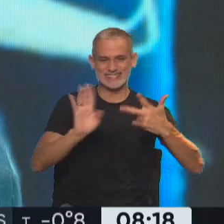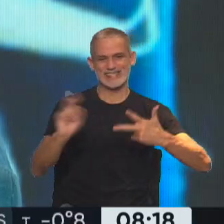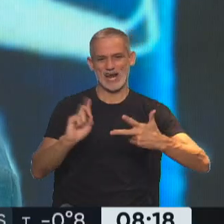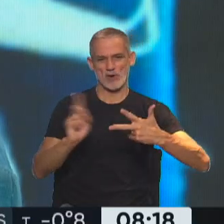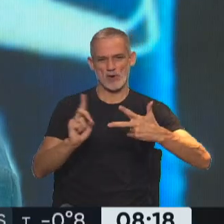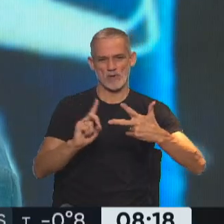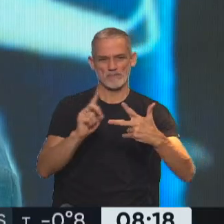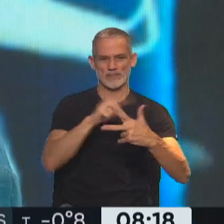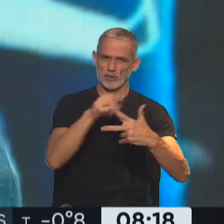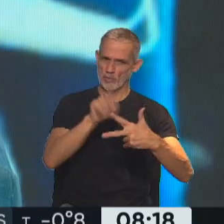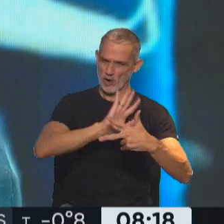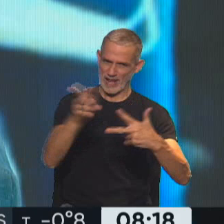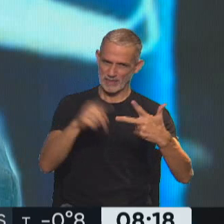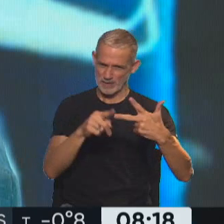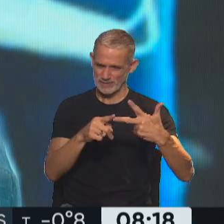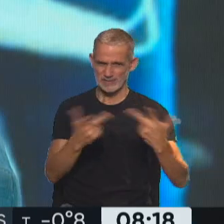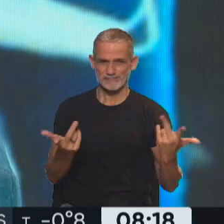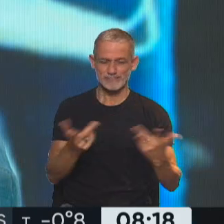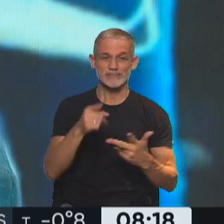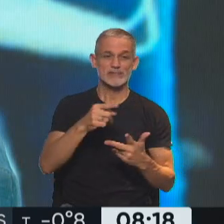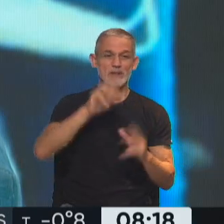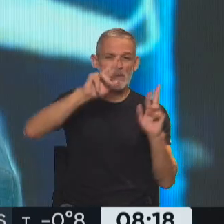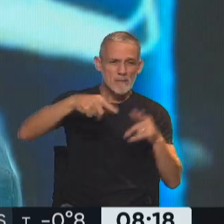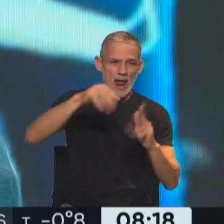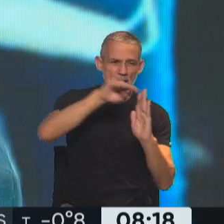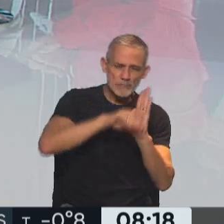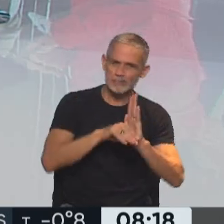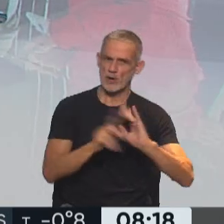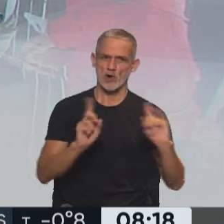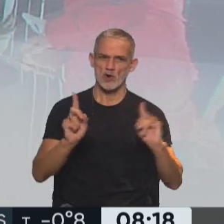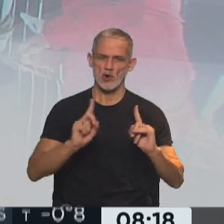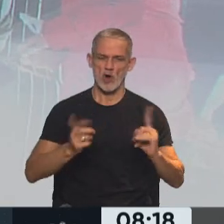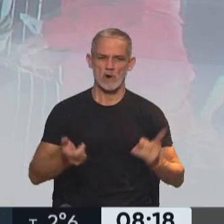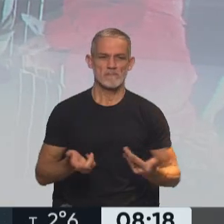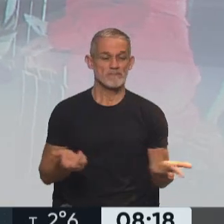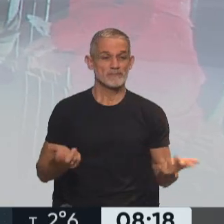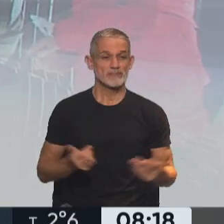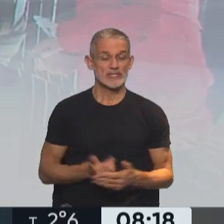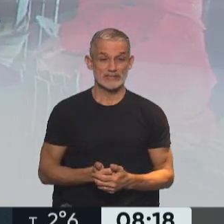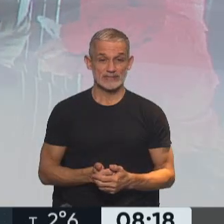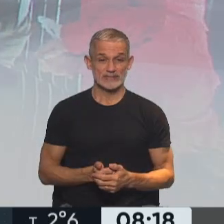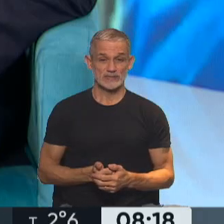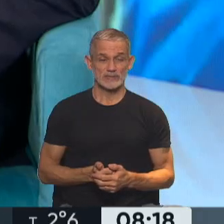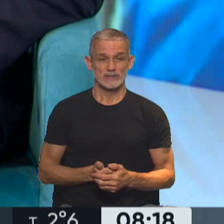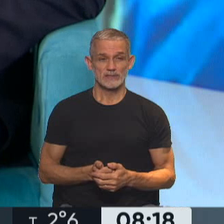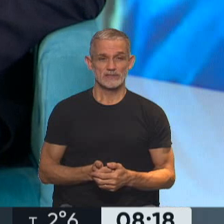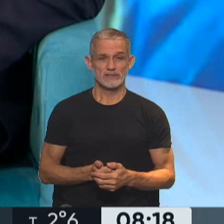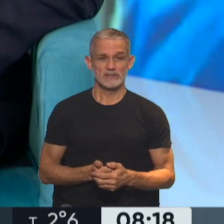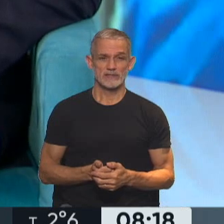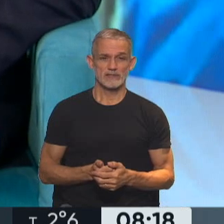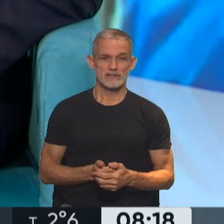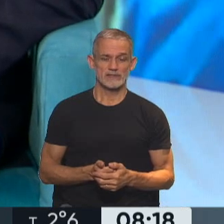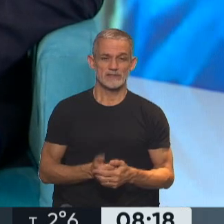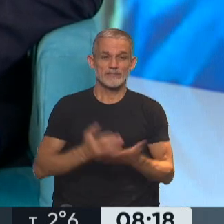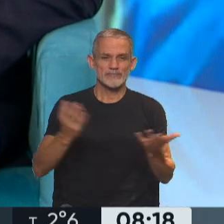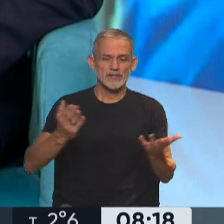en el plan actual de vacunación. Es A ver, sin probable o temor posible que vaya a surgir. Claro. Ya se nos acaba el tiempo, Leda, pero